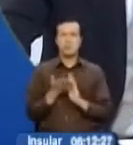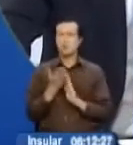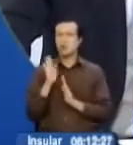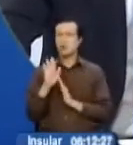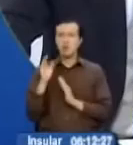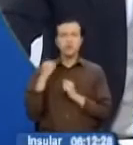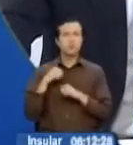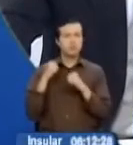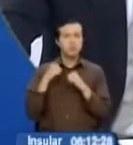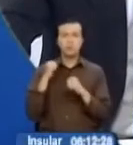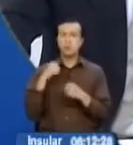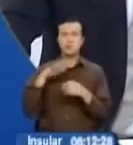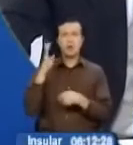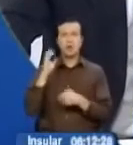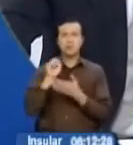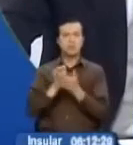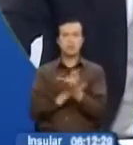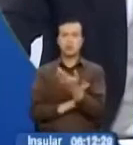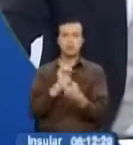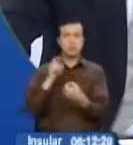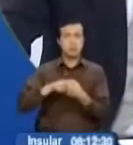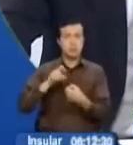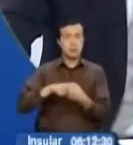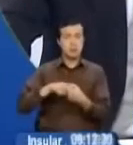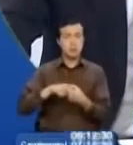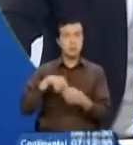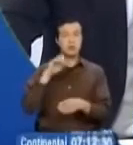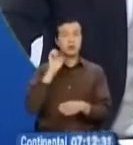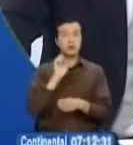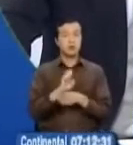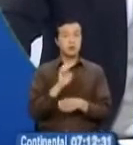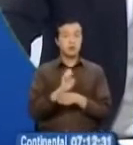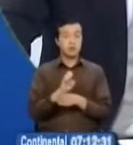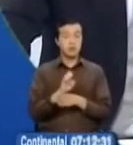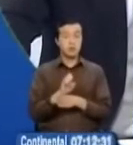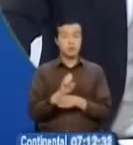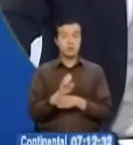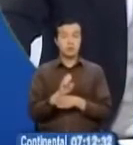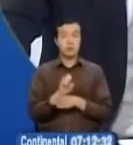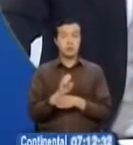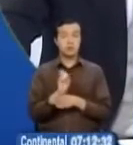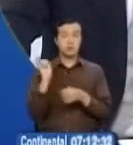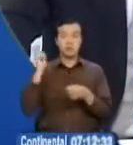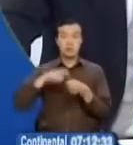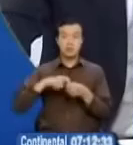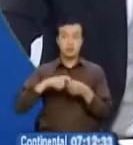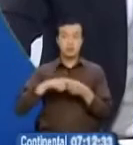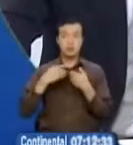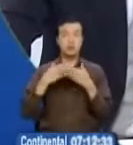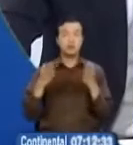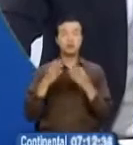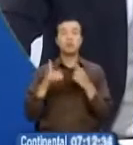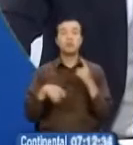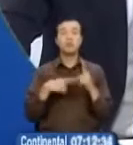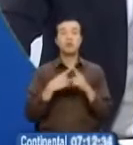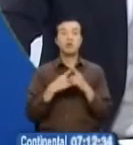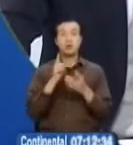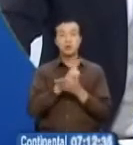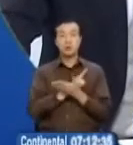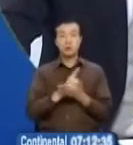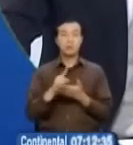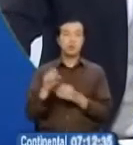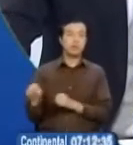muy agresivos hacia meter muchos casos. Entonces, Ecuador, las inscripciones se abrieron en la semana